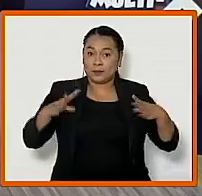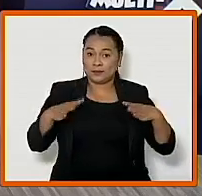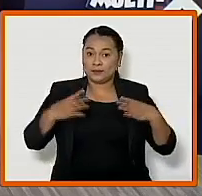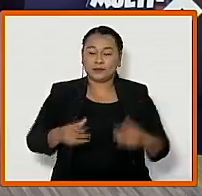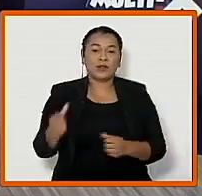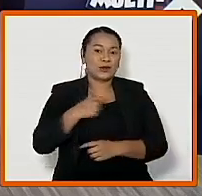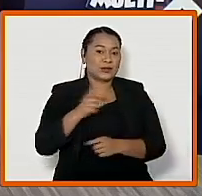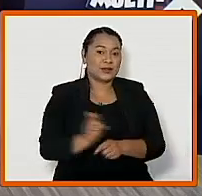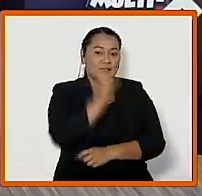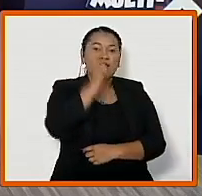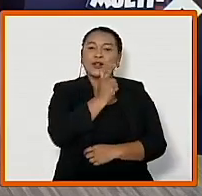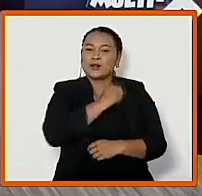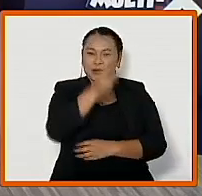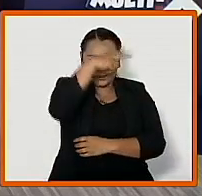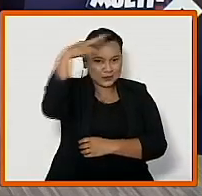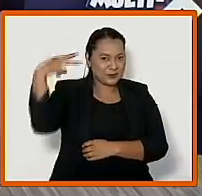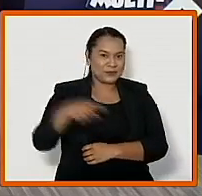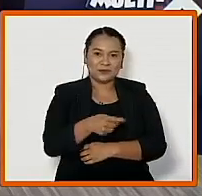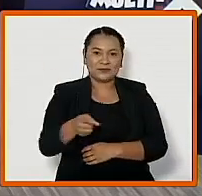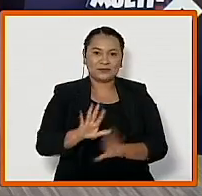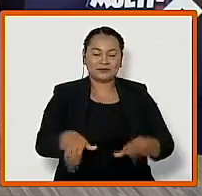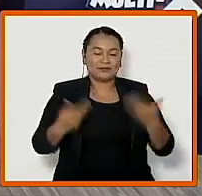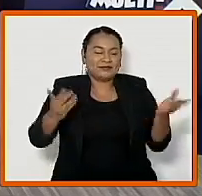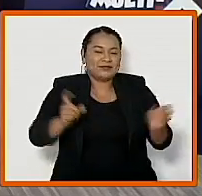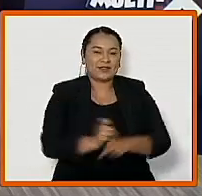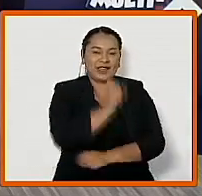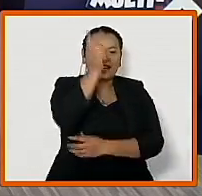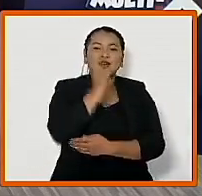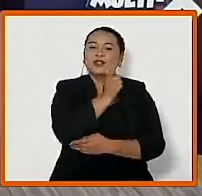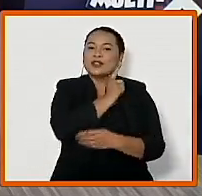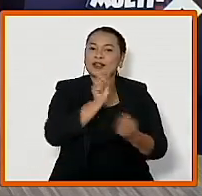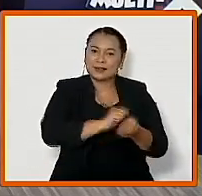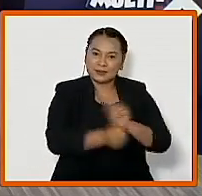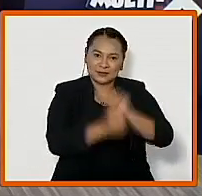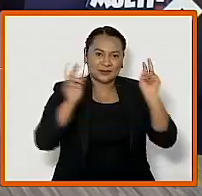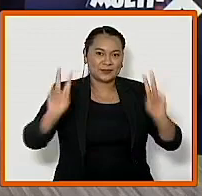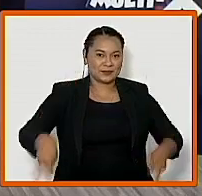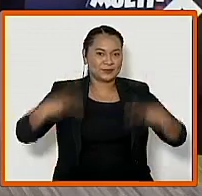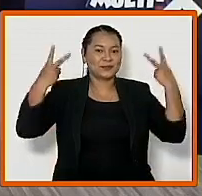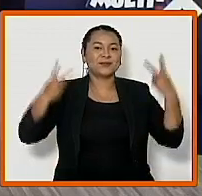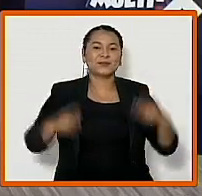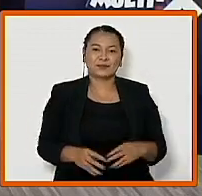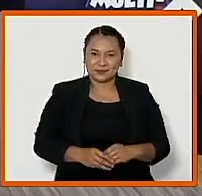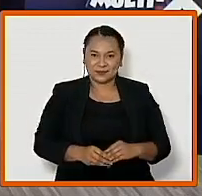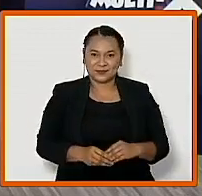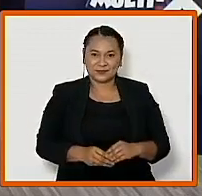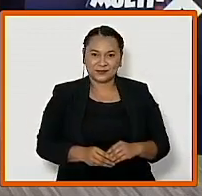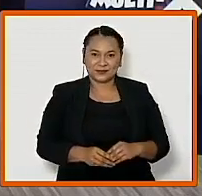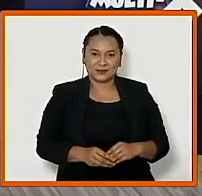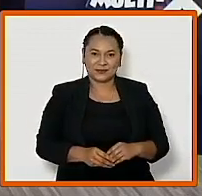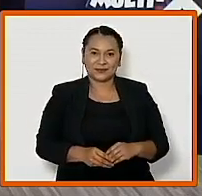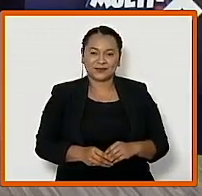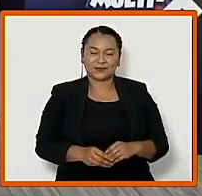en este verano. ¿Y vos, cómo te la vas a ganar? Loto te cambia la vida.